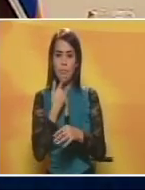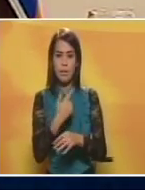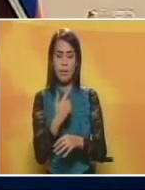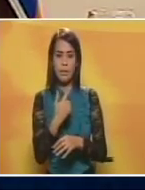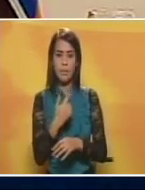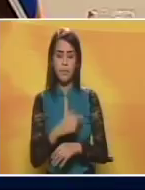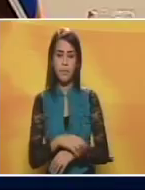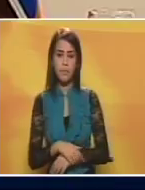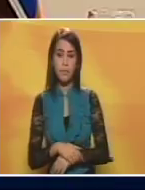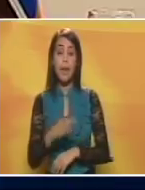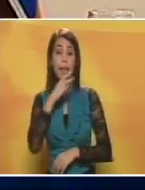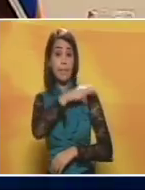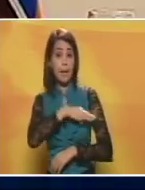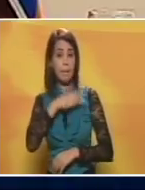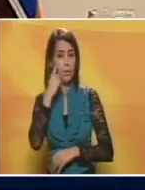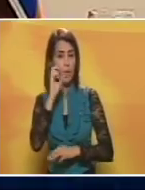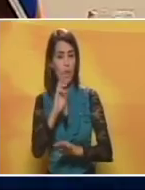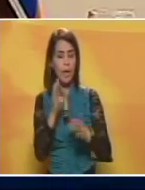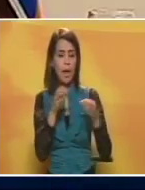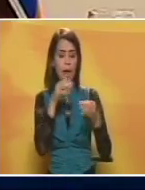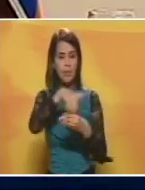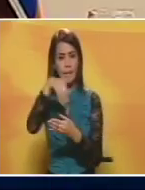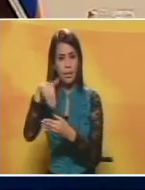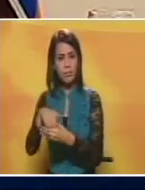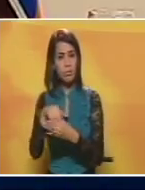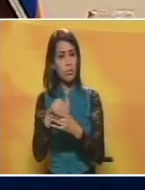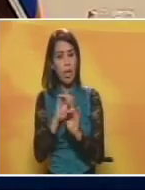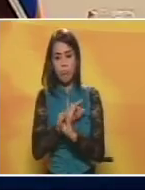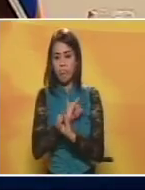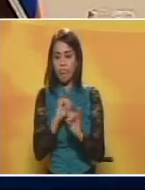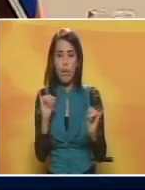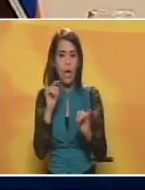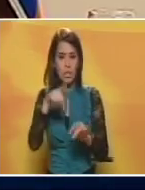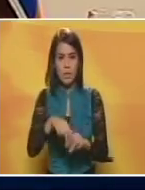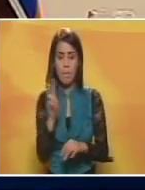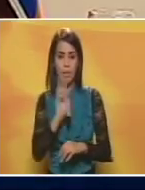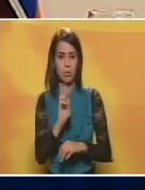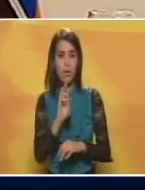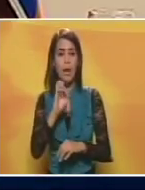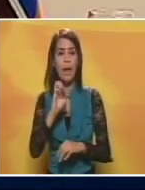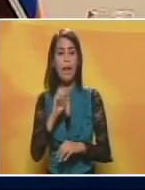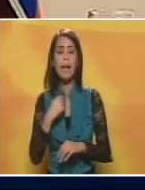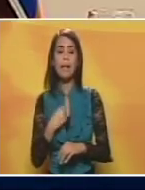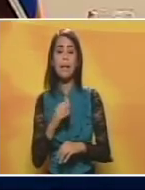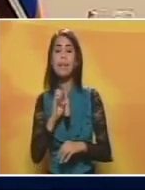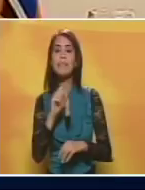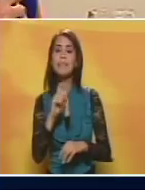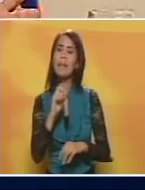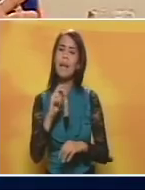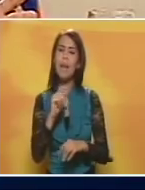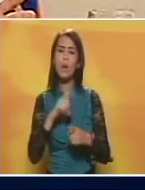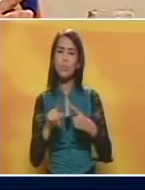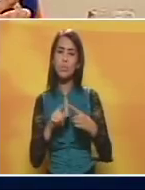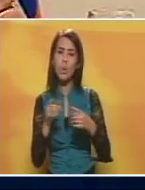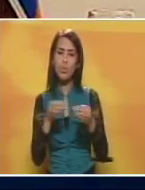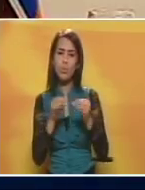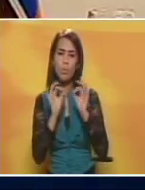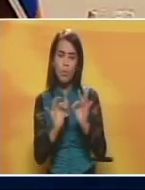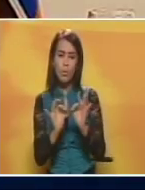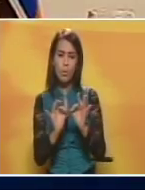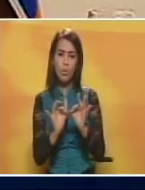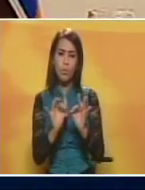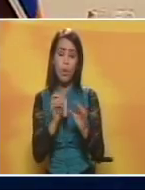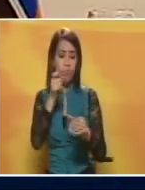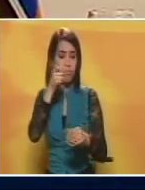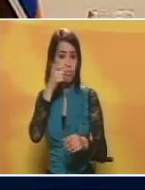y es que de las misiones electorales ya tenemos una aquí en Venezuela, que es la del CELA. Ellos han venido para todas las auditorías, ellos